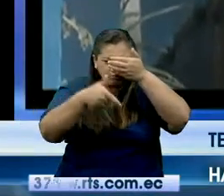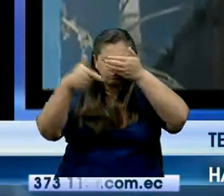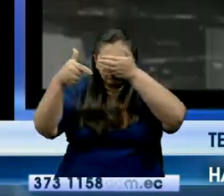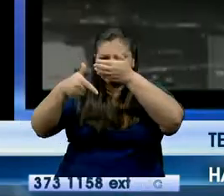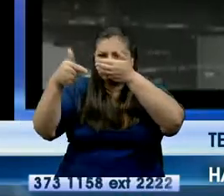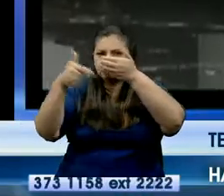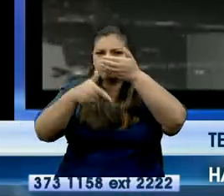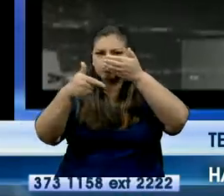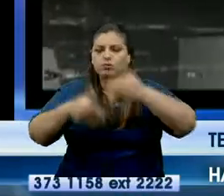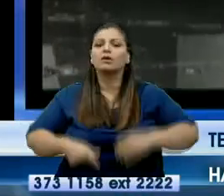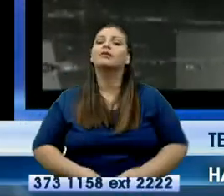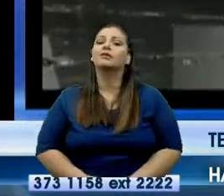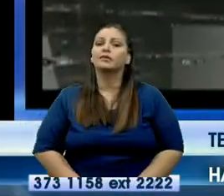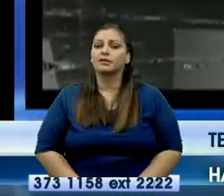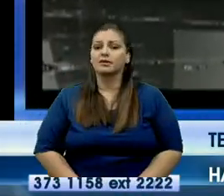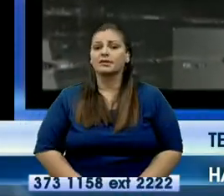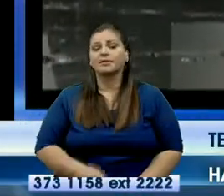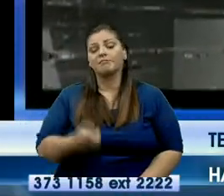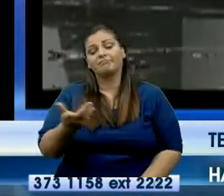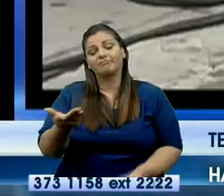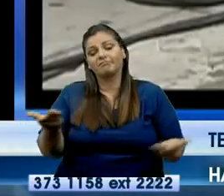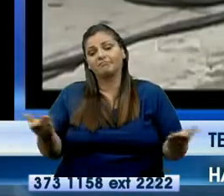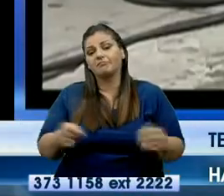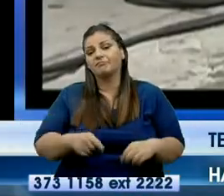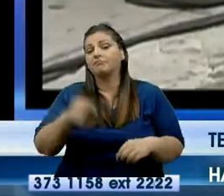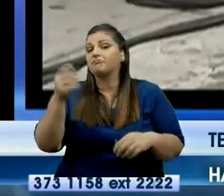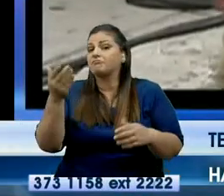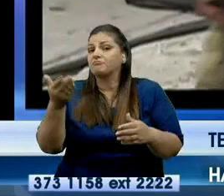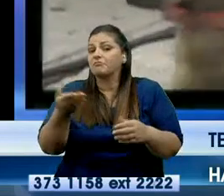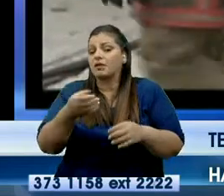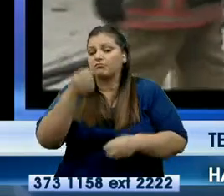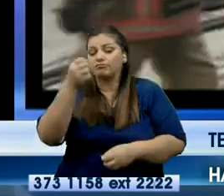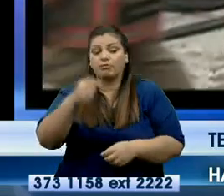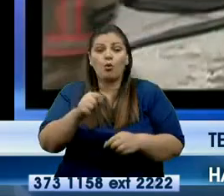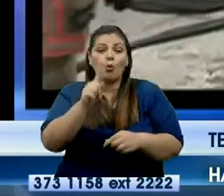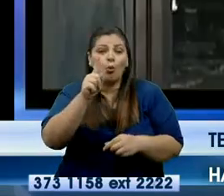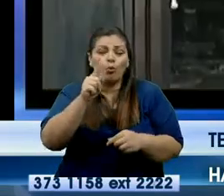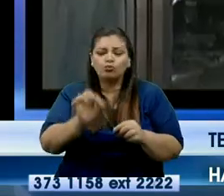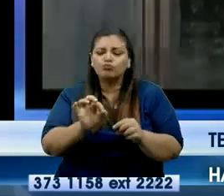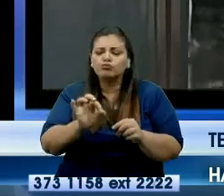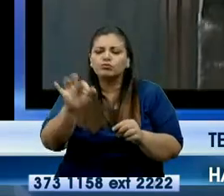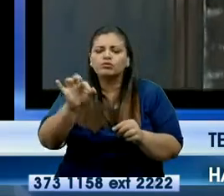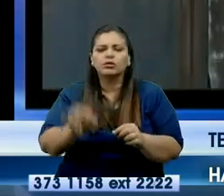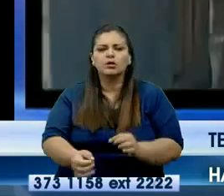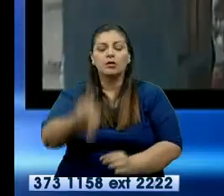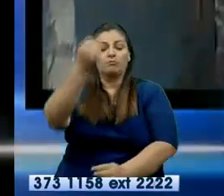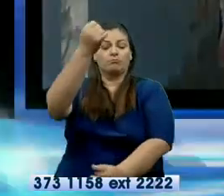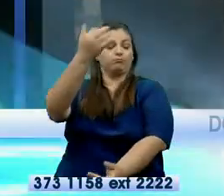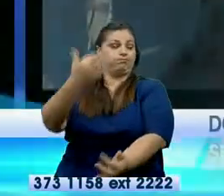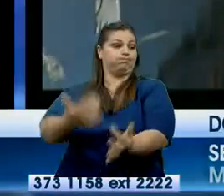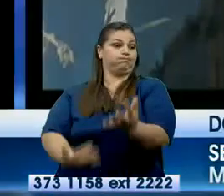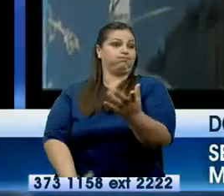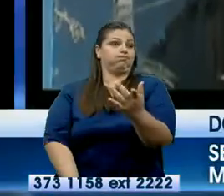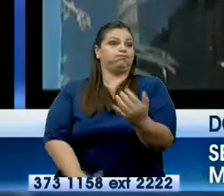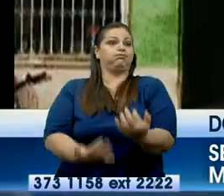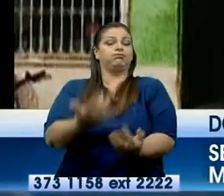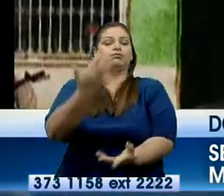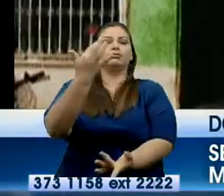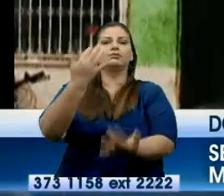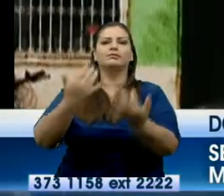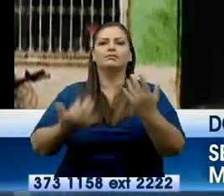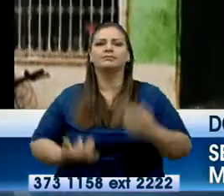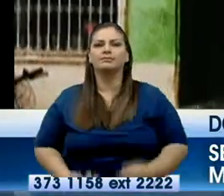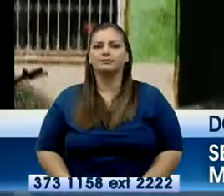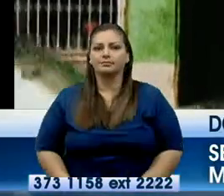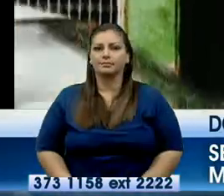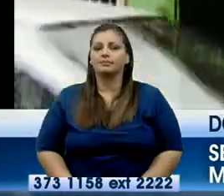estaba manipulando ese trabajo de suelda. Y por producto de una chispa que de la suelda fue que se produjo el incendio. Los integrantes